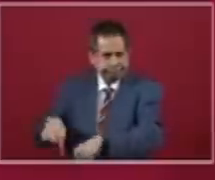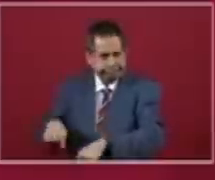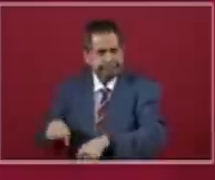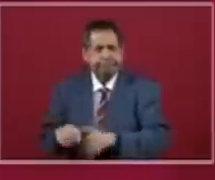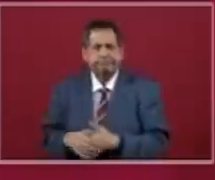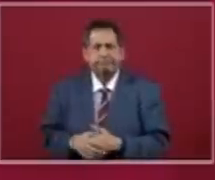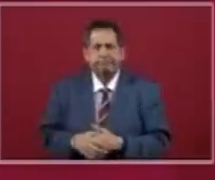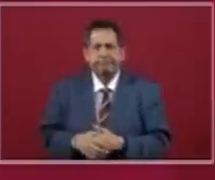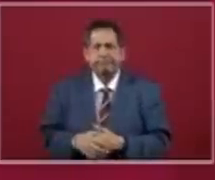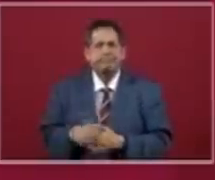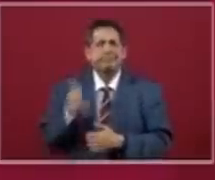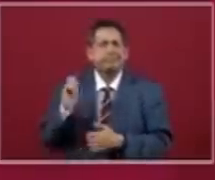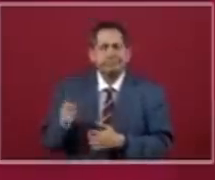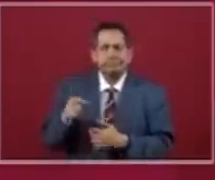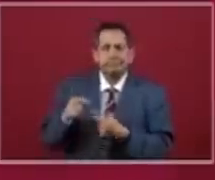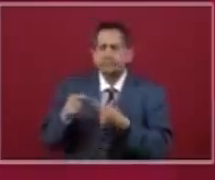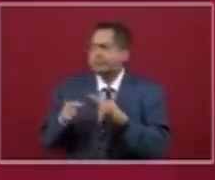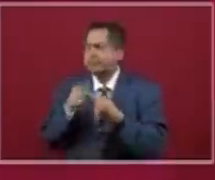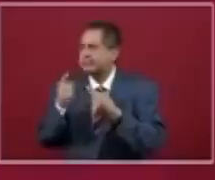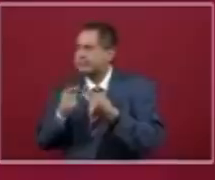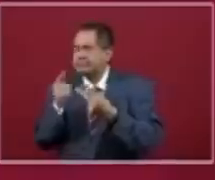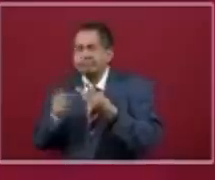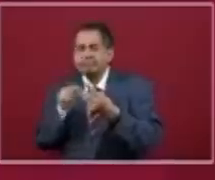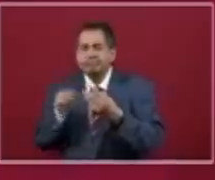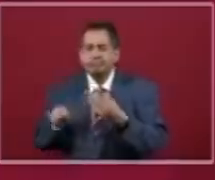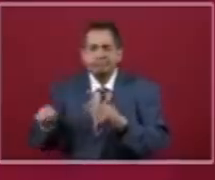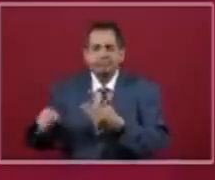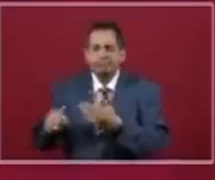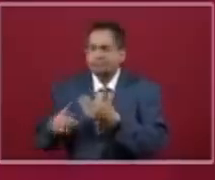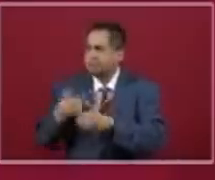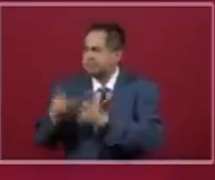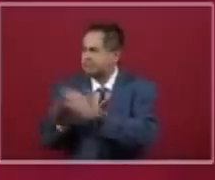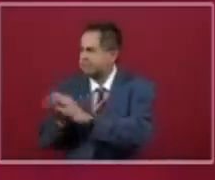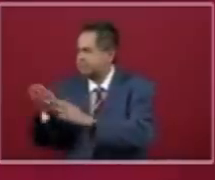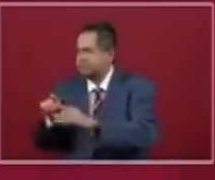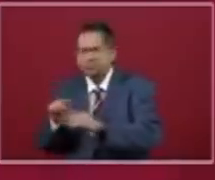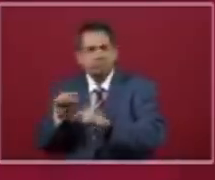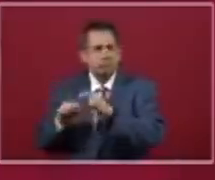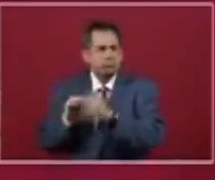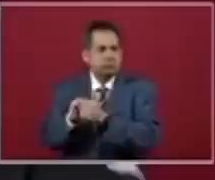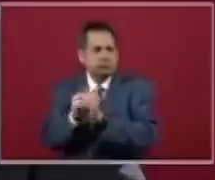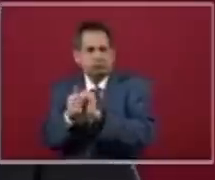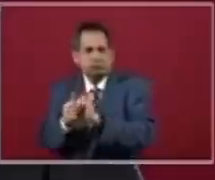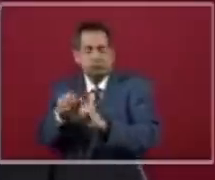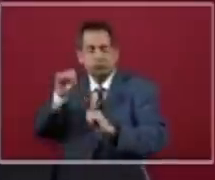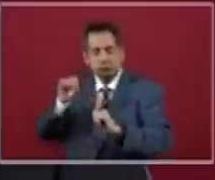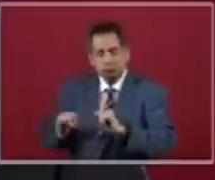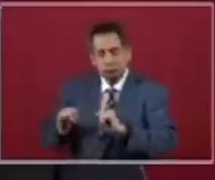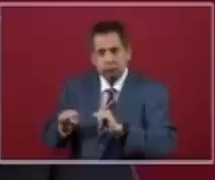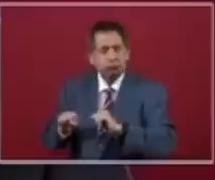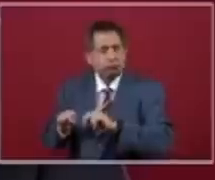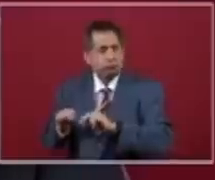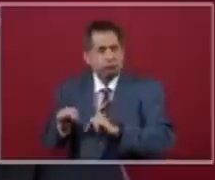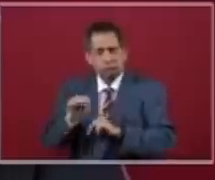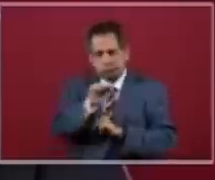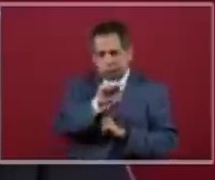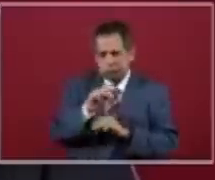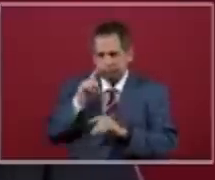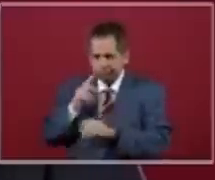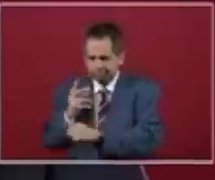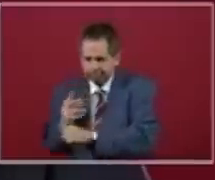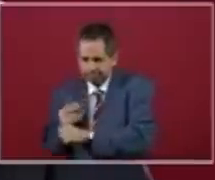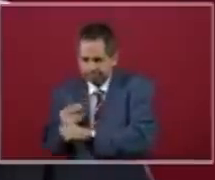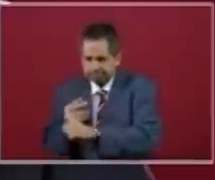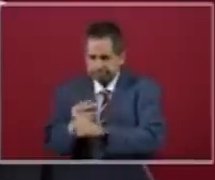Son cortinas de desarrollo de sur a norte para ir deteniendo a los